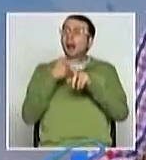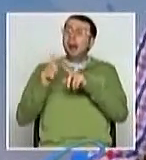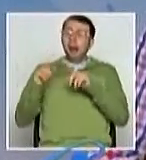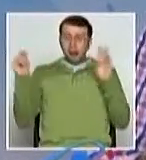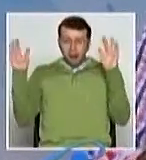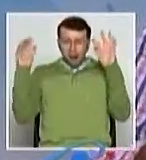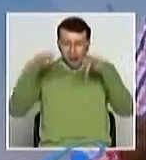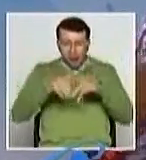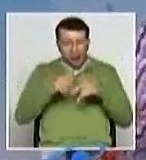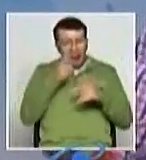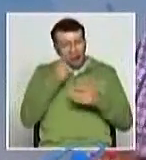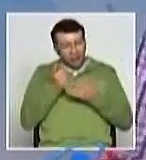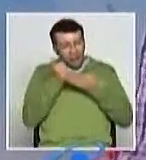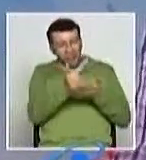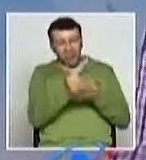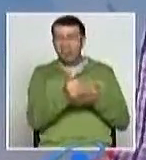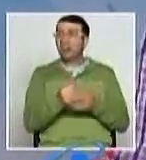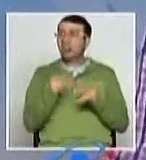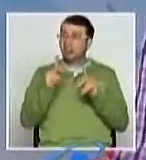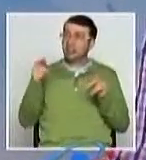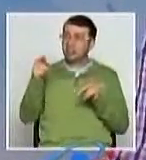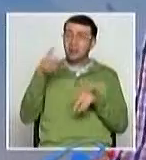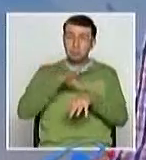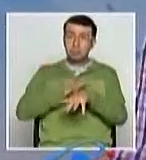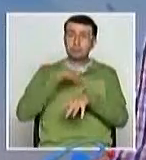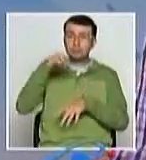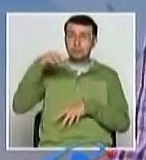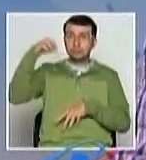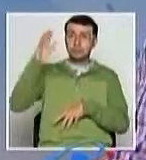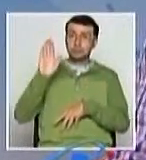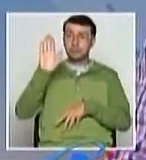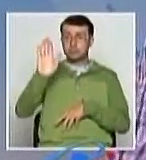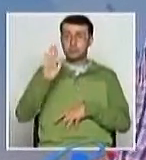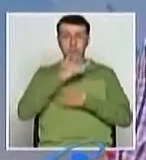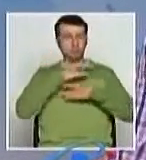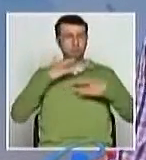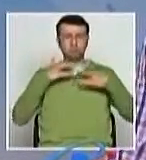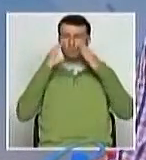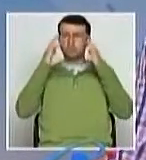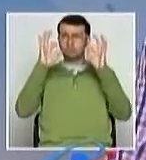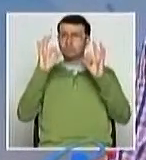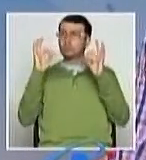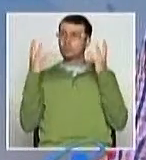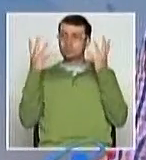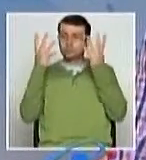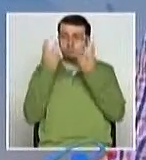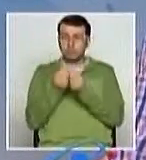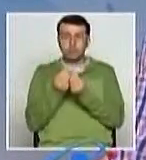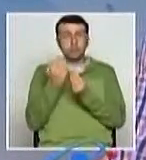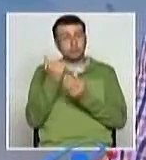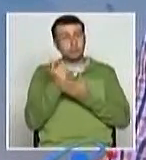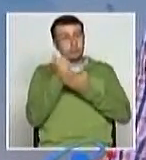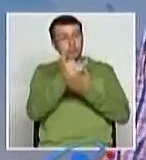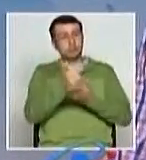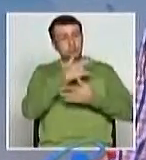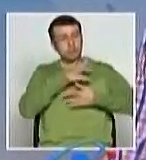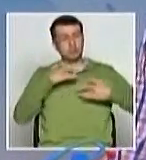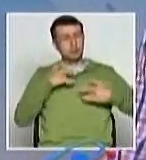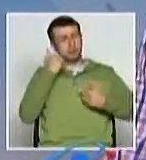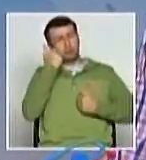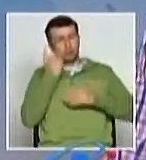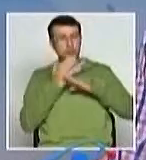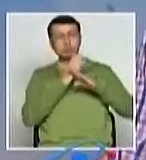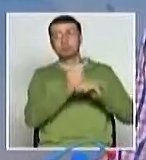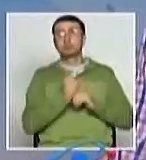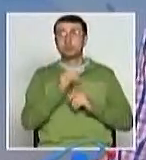donde muchos profesionales de la salud nos hemos unido para hacer educación y prevención en salud y ahora ustedes pueden estar en contacto con